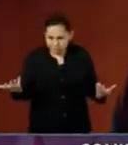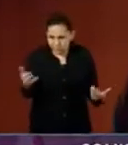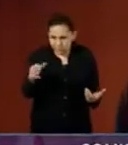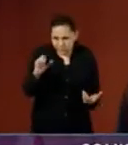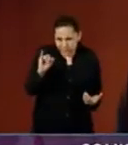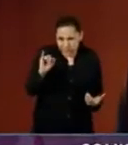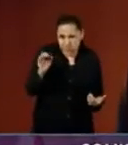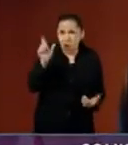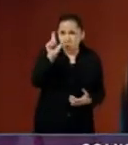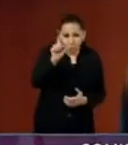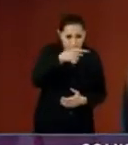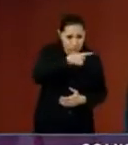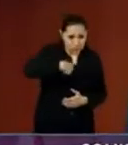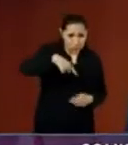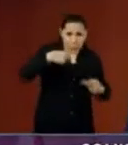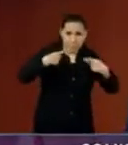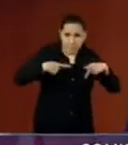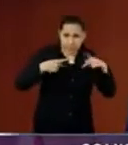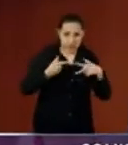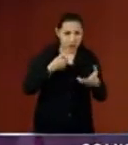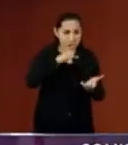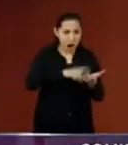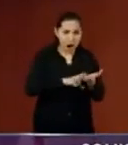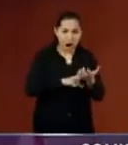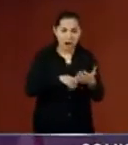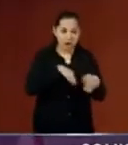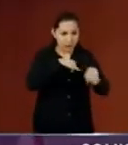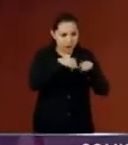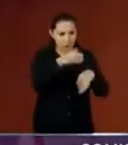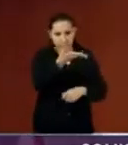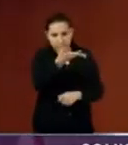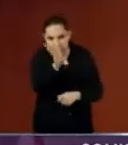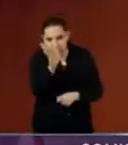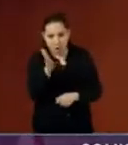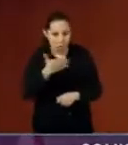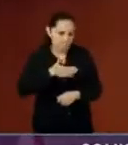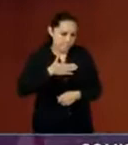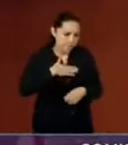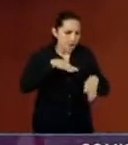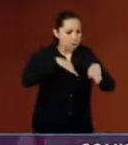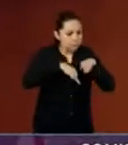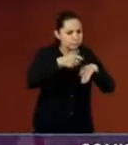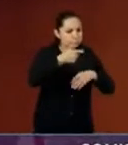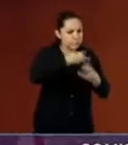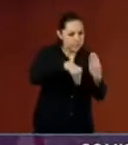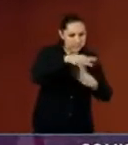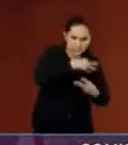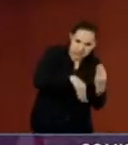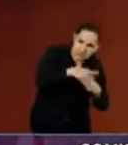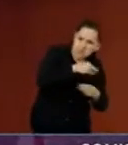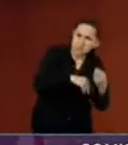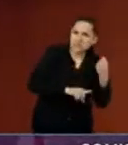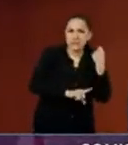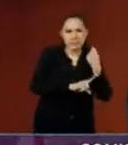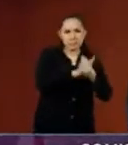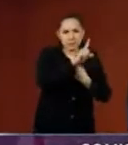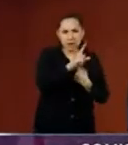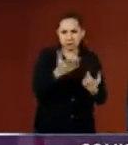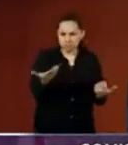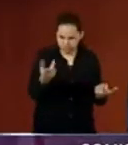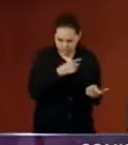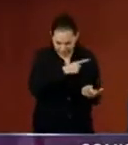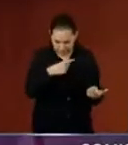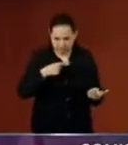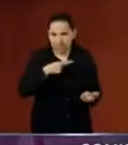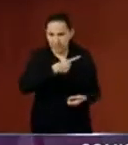visto mermados sus ingresos económicos personales. Hoy, a casi un año y medio de